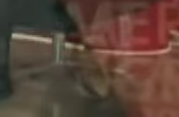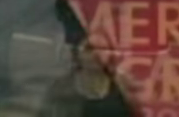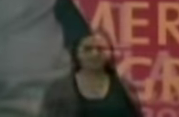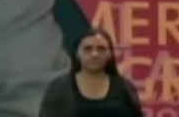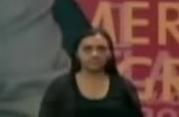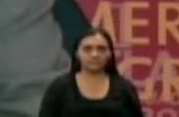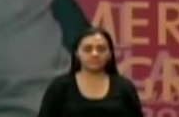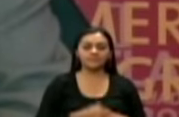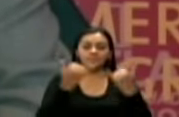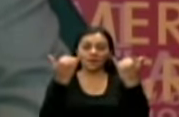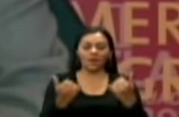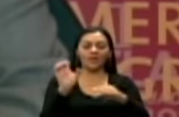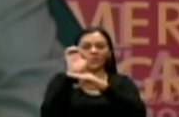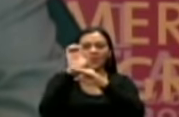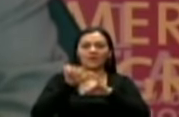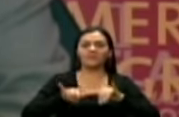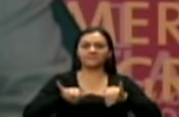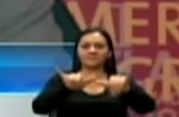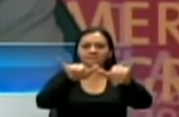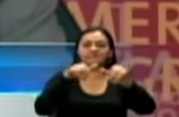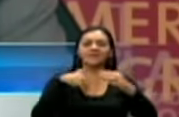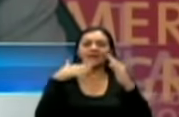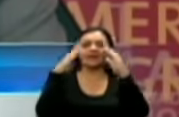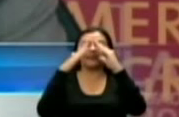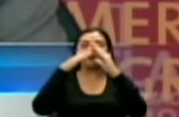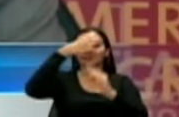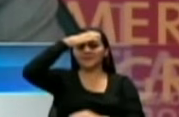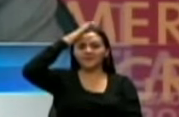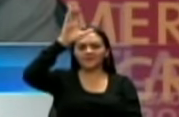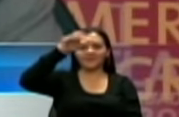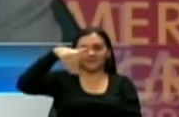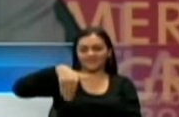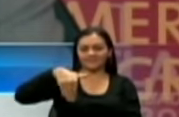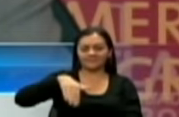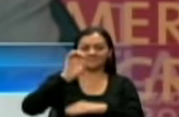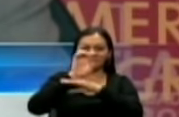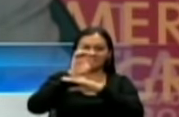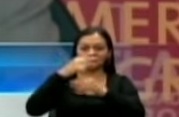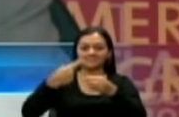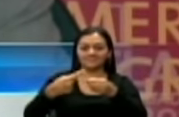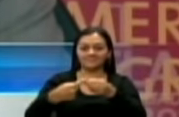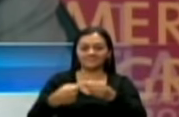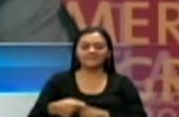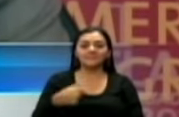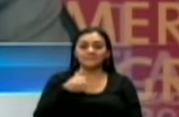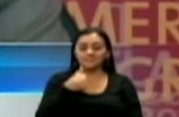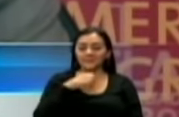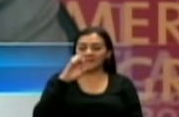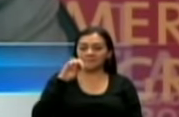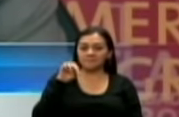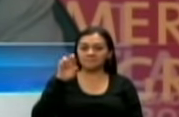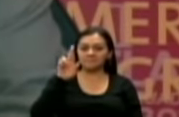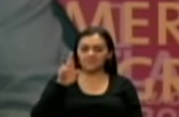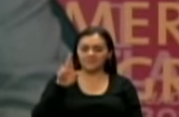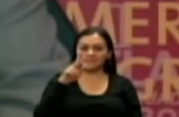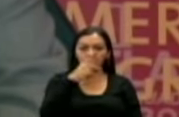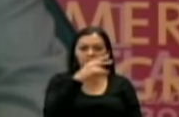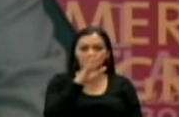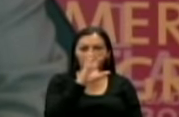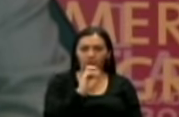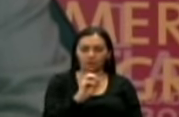Esto es Ecuador no para. Nos encontramos aquí en la Casa de la Cultura Ecuatoriana. Conversamos con Emir Sader y con Pedro Brieger.